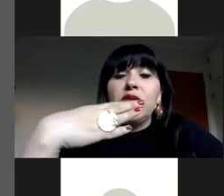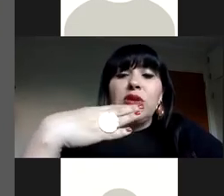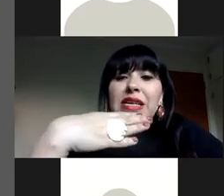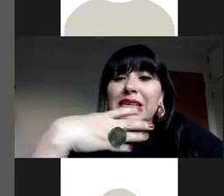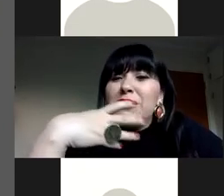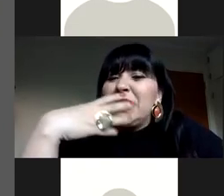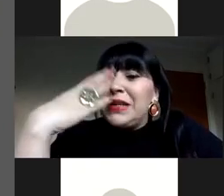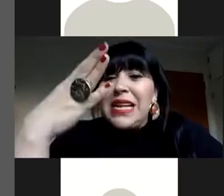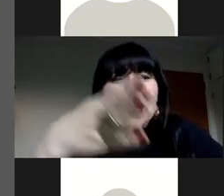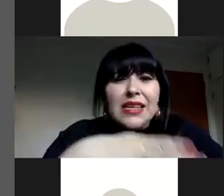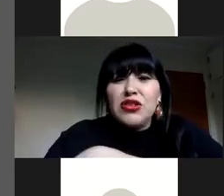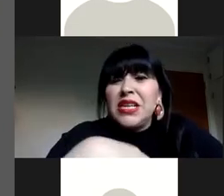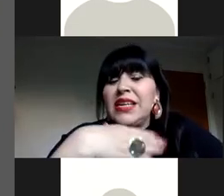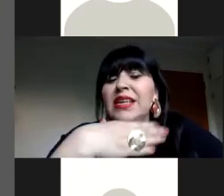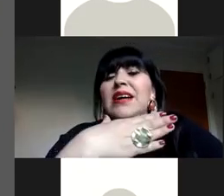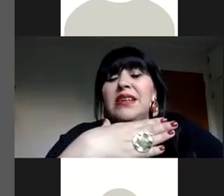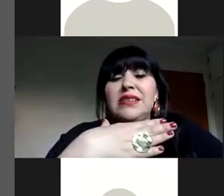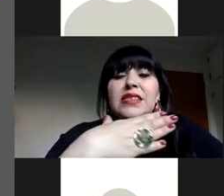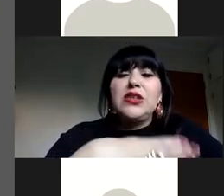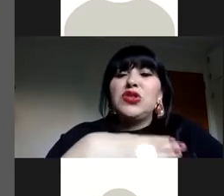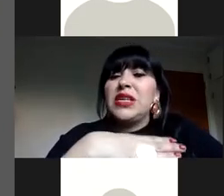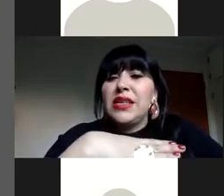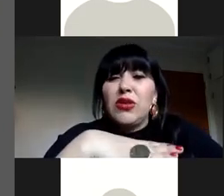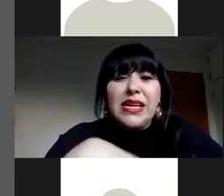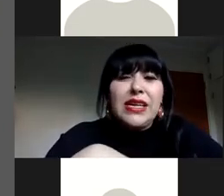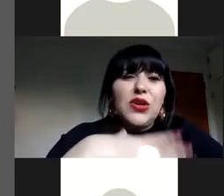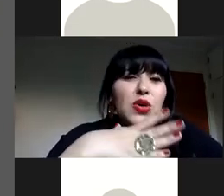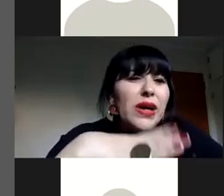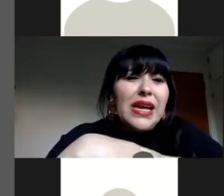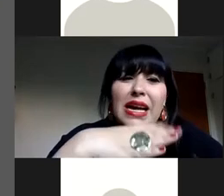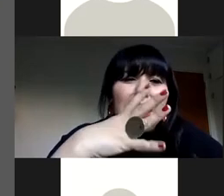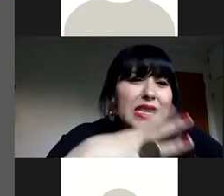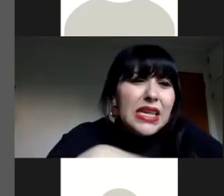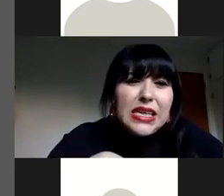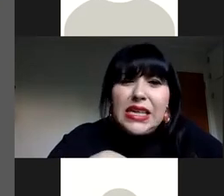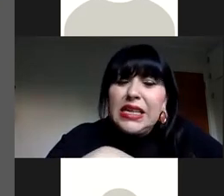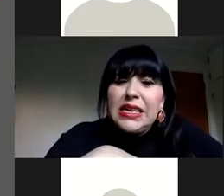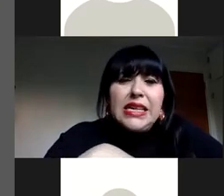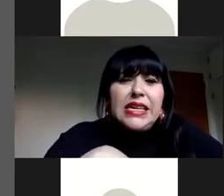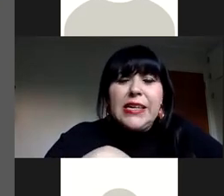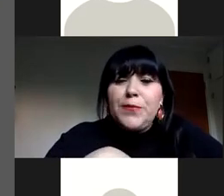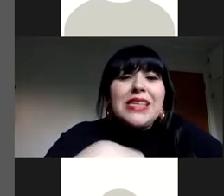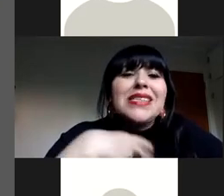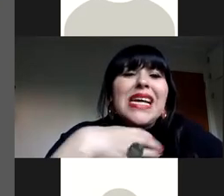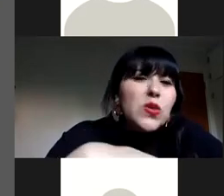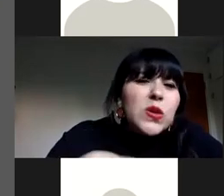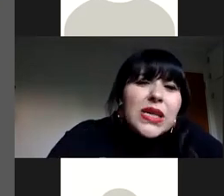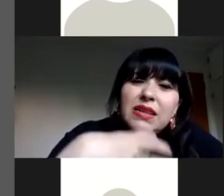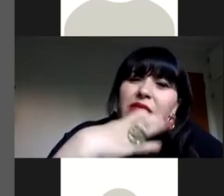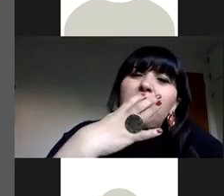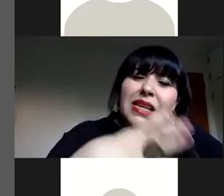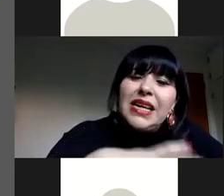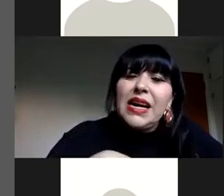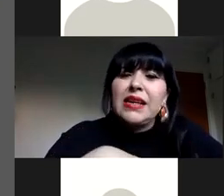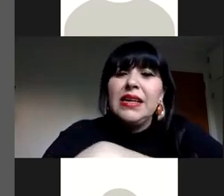socioeconómico similar, donde haya existido cierre de colegios, escuelas, jardines, tanto estrés a